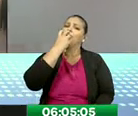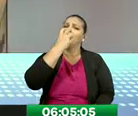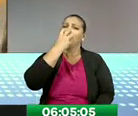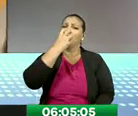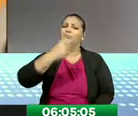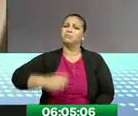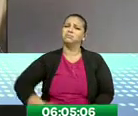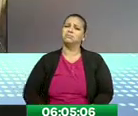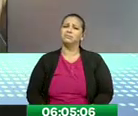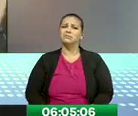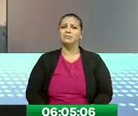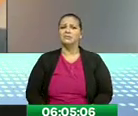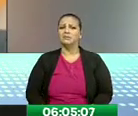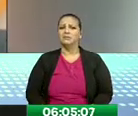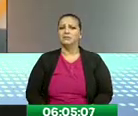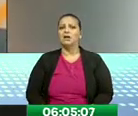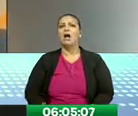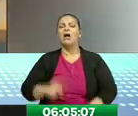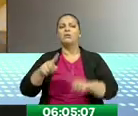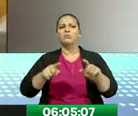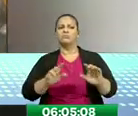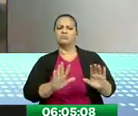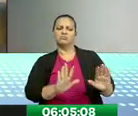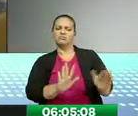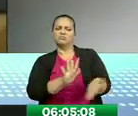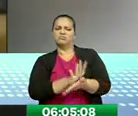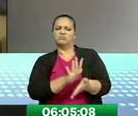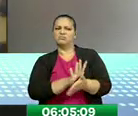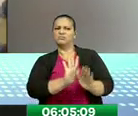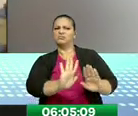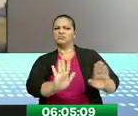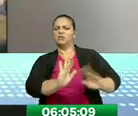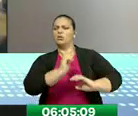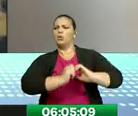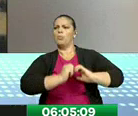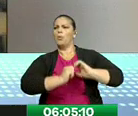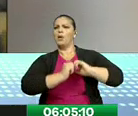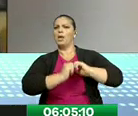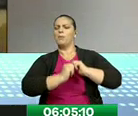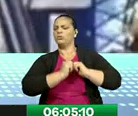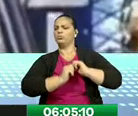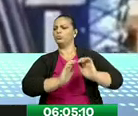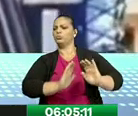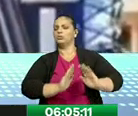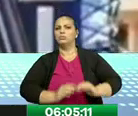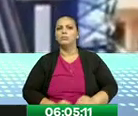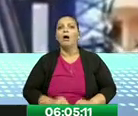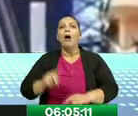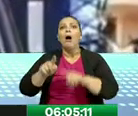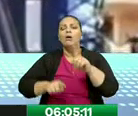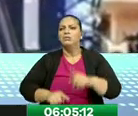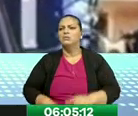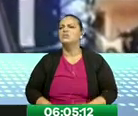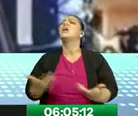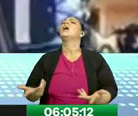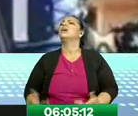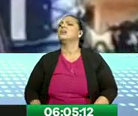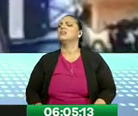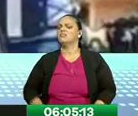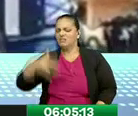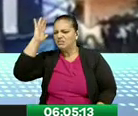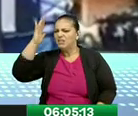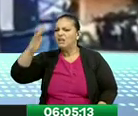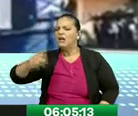y uno se defiende y otro ataca. No está aceptado la acción de este señor. Espero que